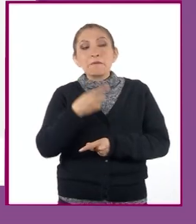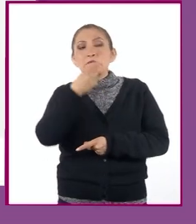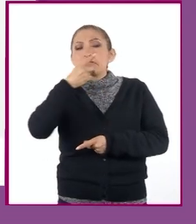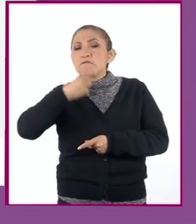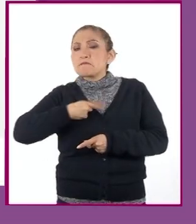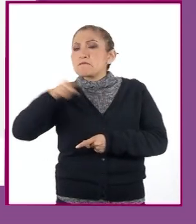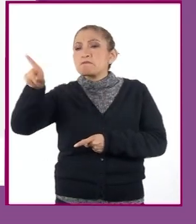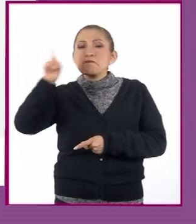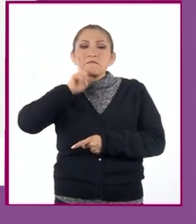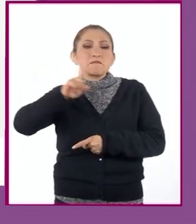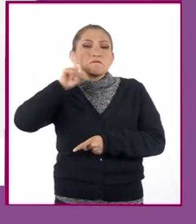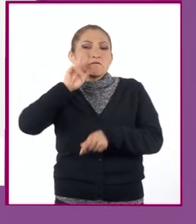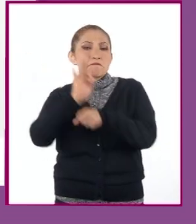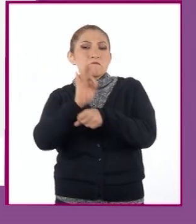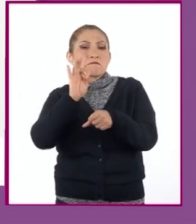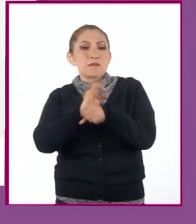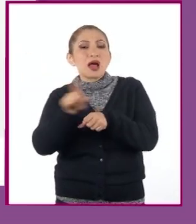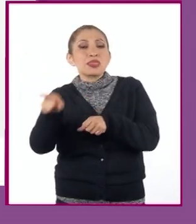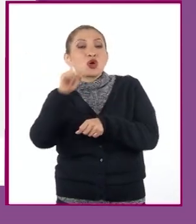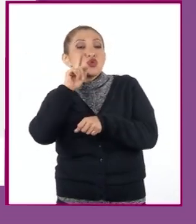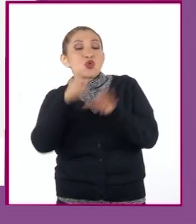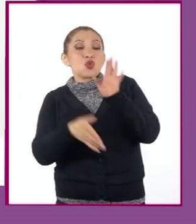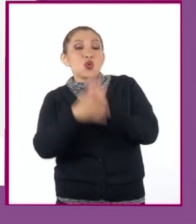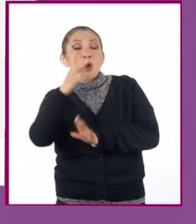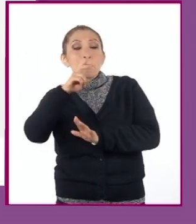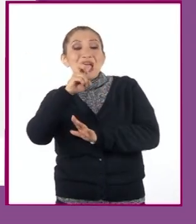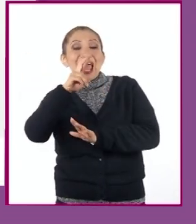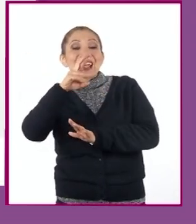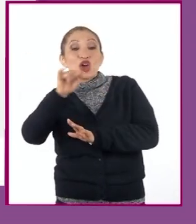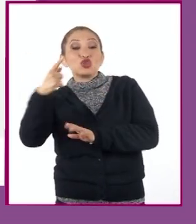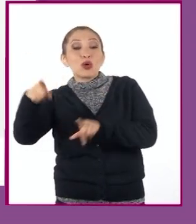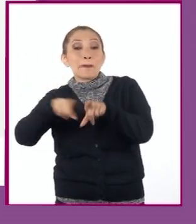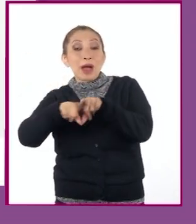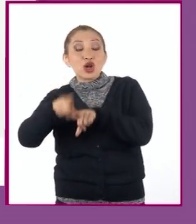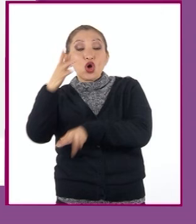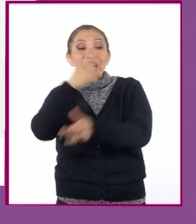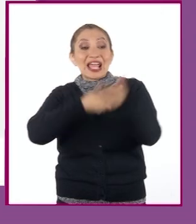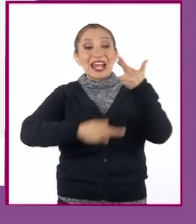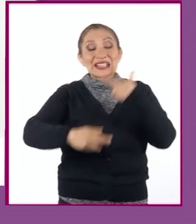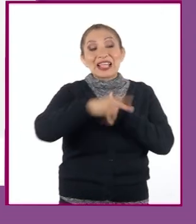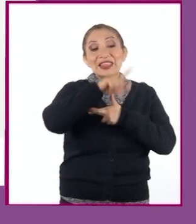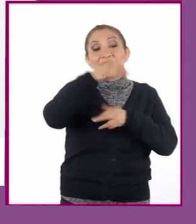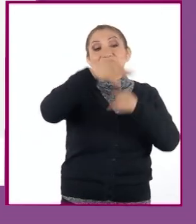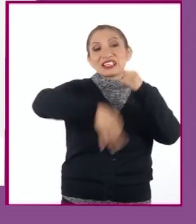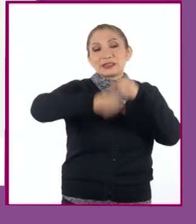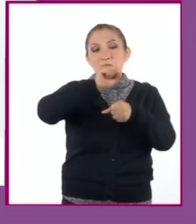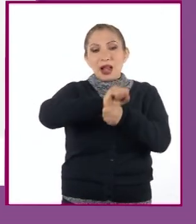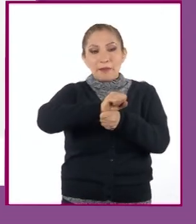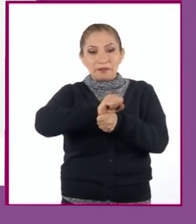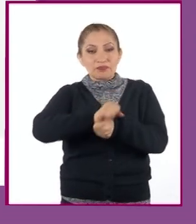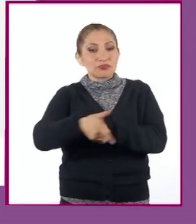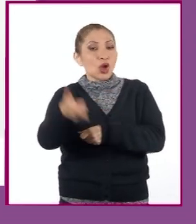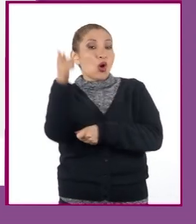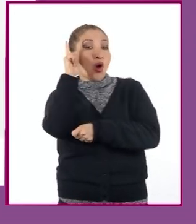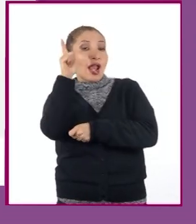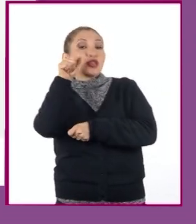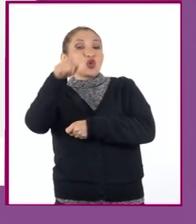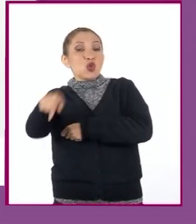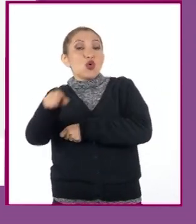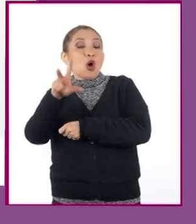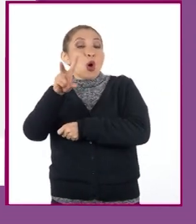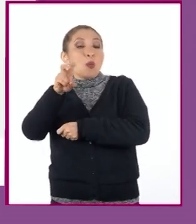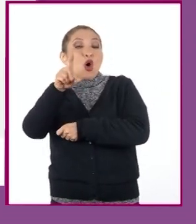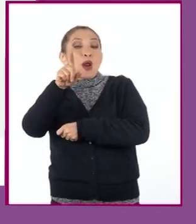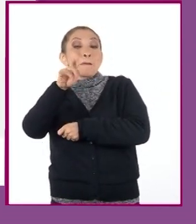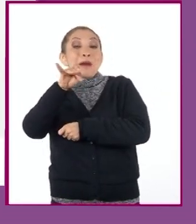ha dicho la portera que has ido de veraneo con tu hermano y que regresaráis al fin de semana. Ojalá que